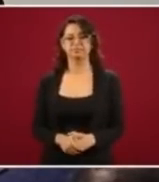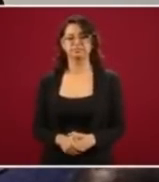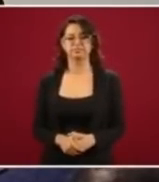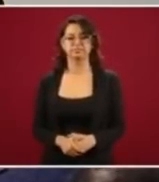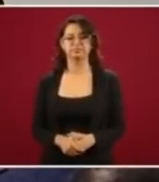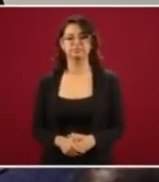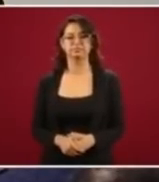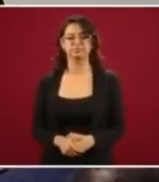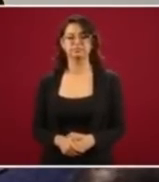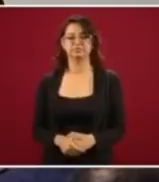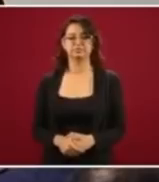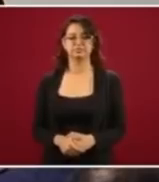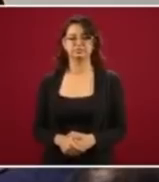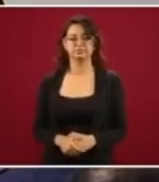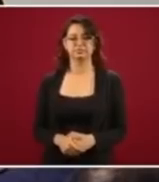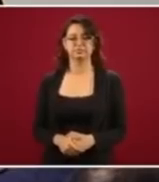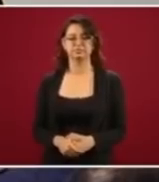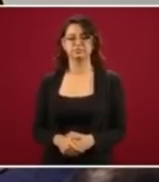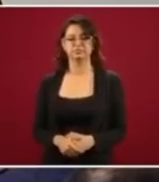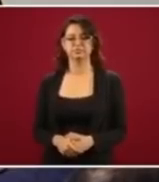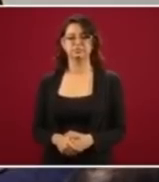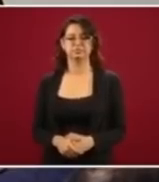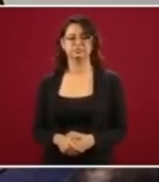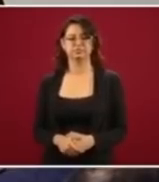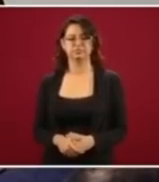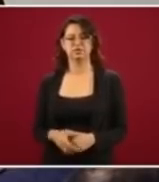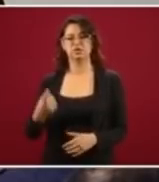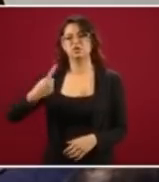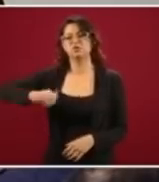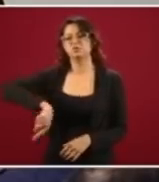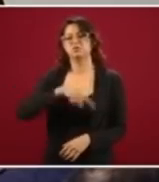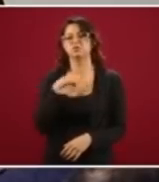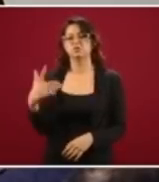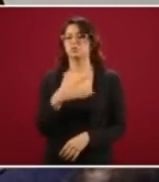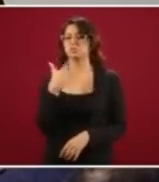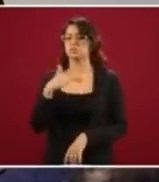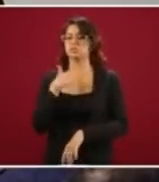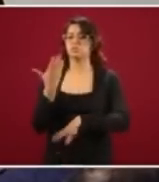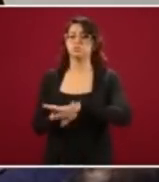Nosotros consideramos que es fundamental